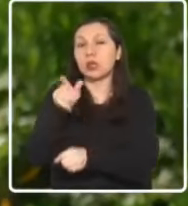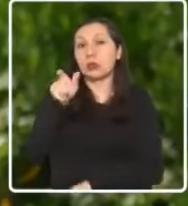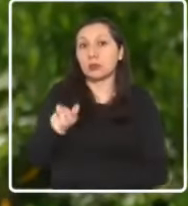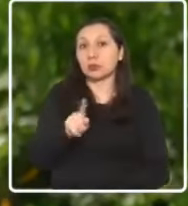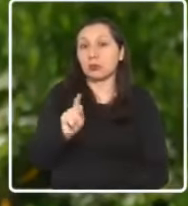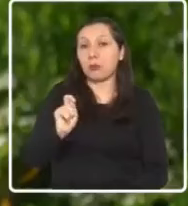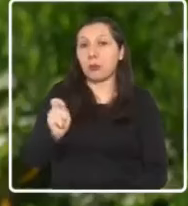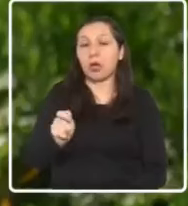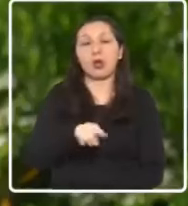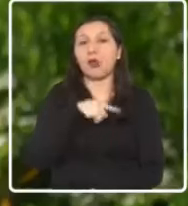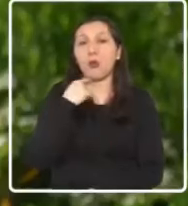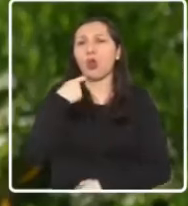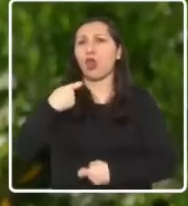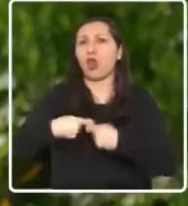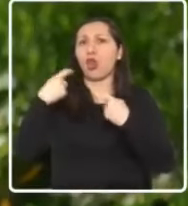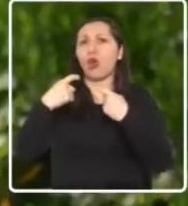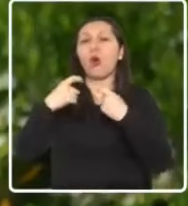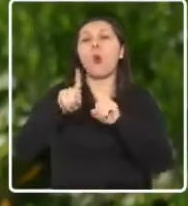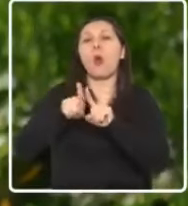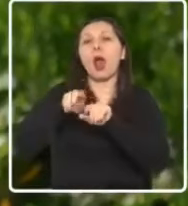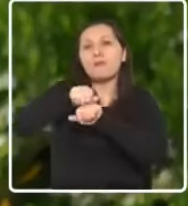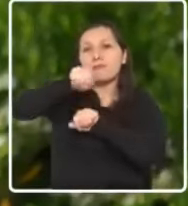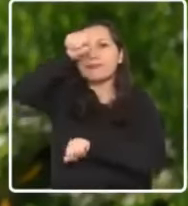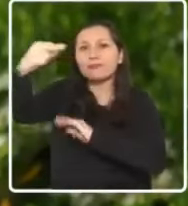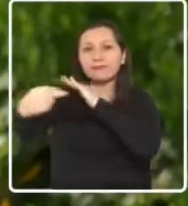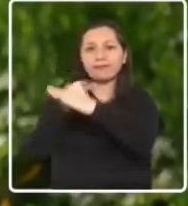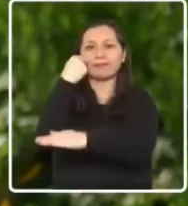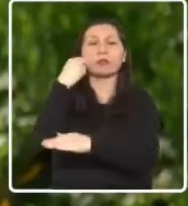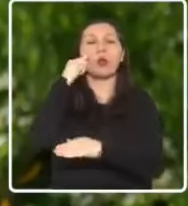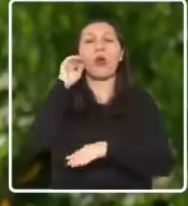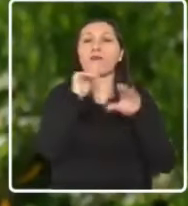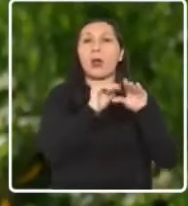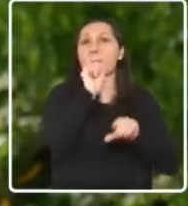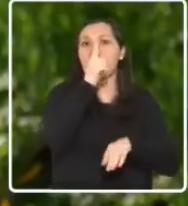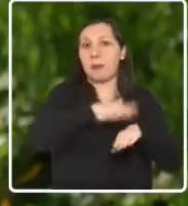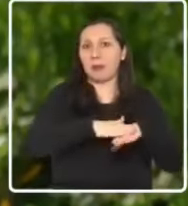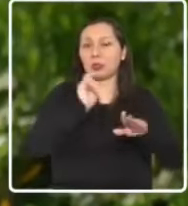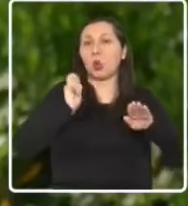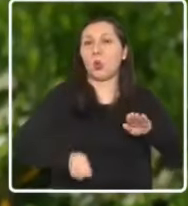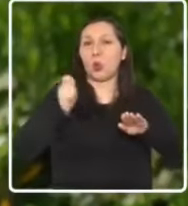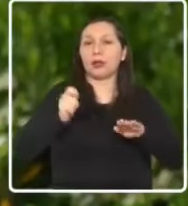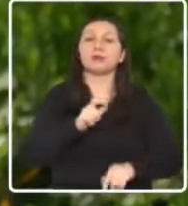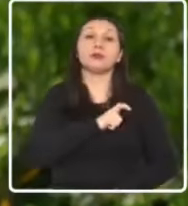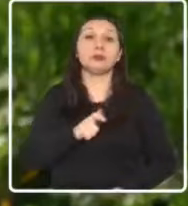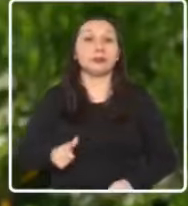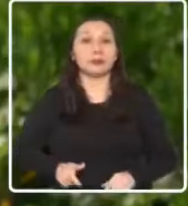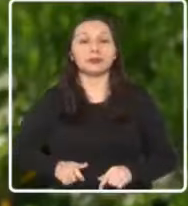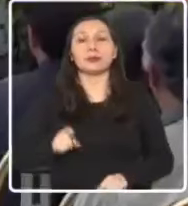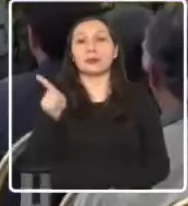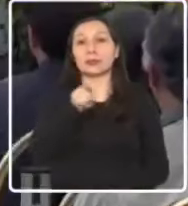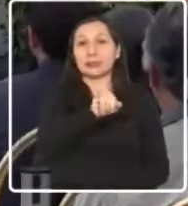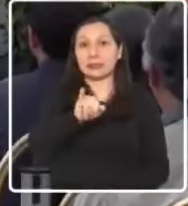contribuyente no podrá oponerse al levantamiento del secreto bancario previa autorización de un juez. En materia de gobernanza del Servicio de